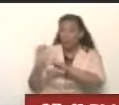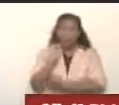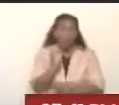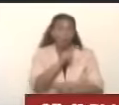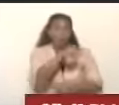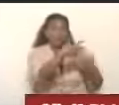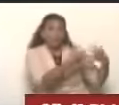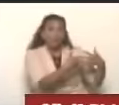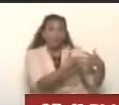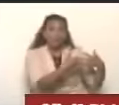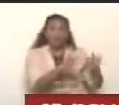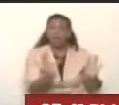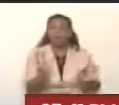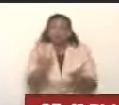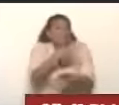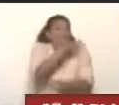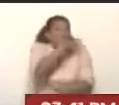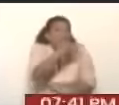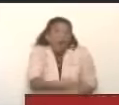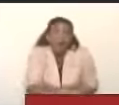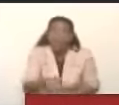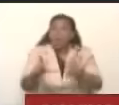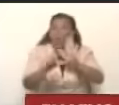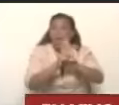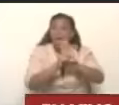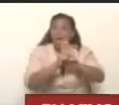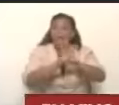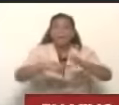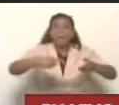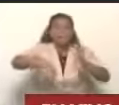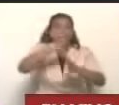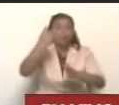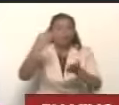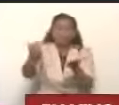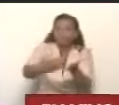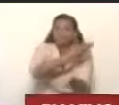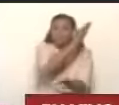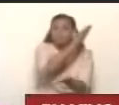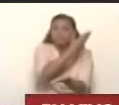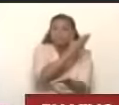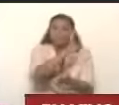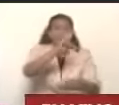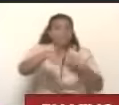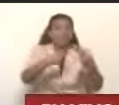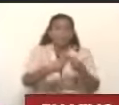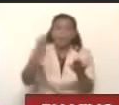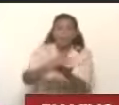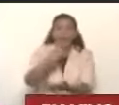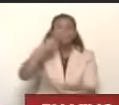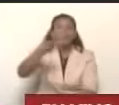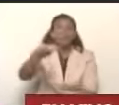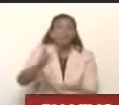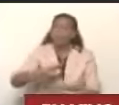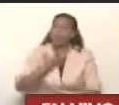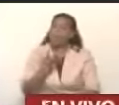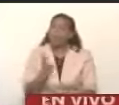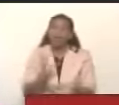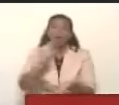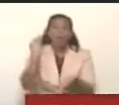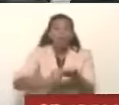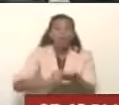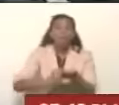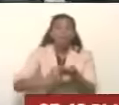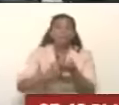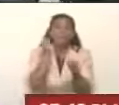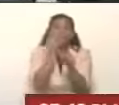Guyana, sencillamente por ley queda proscrito para siempre de la política y de funciones